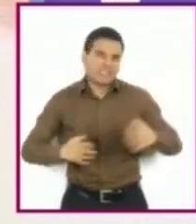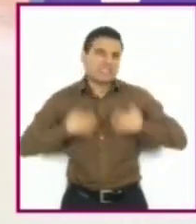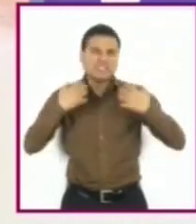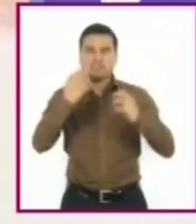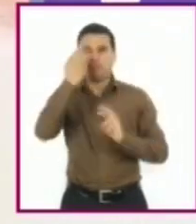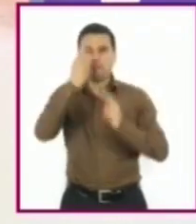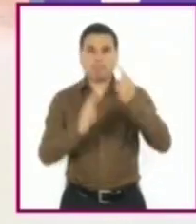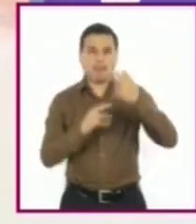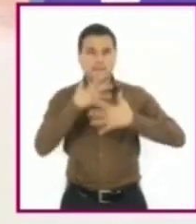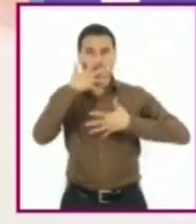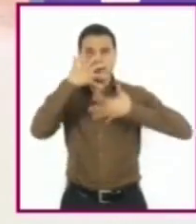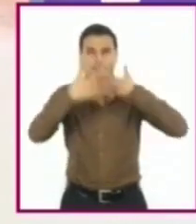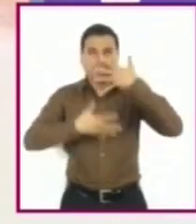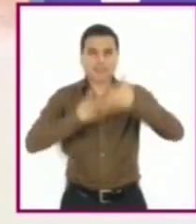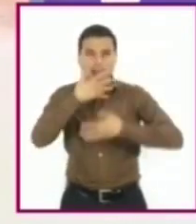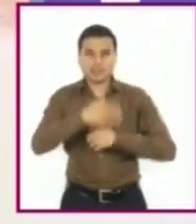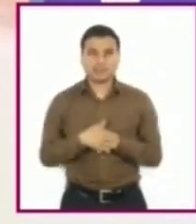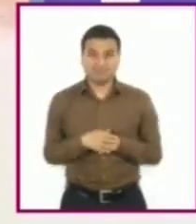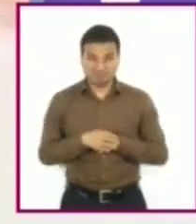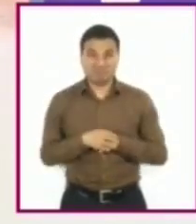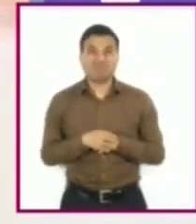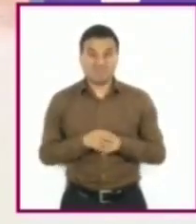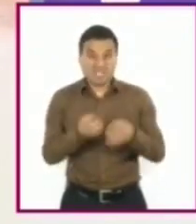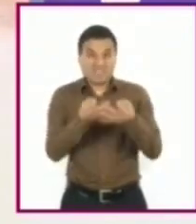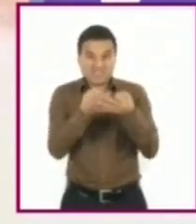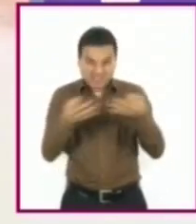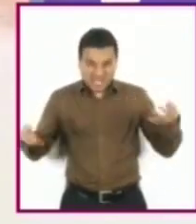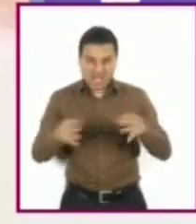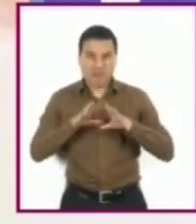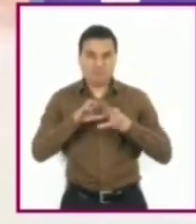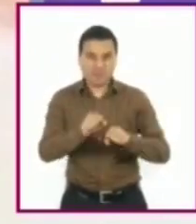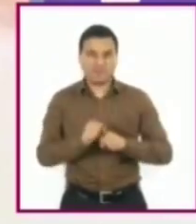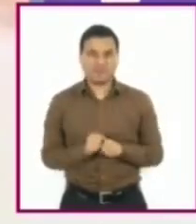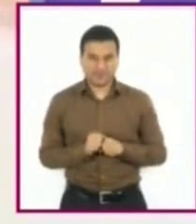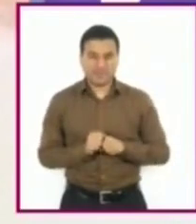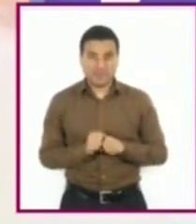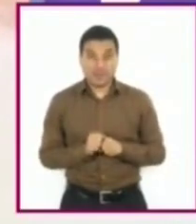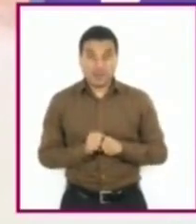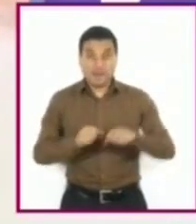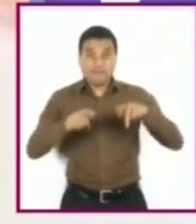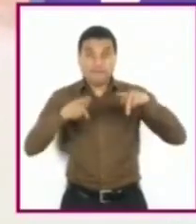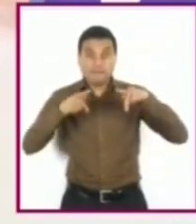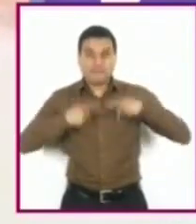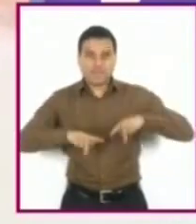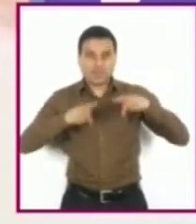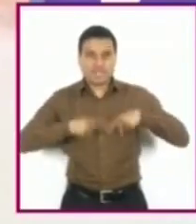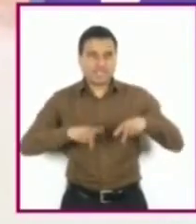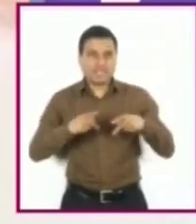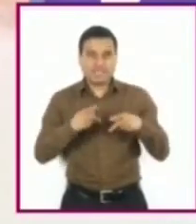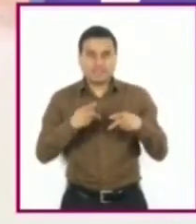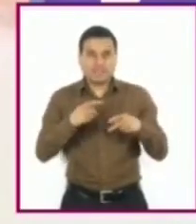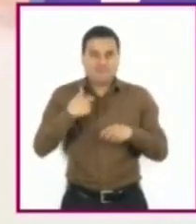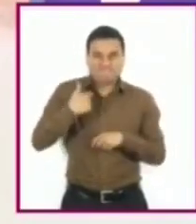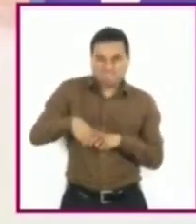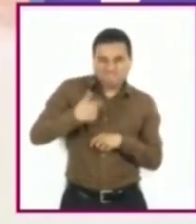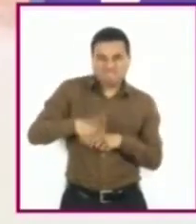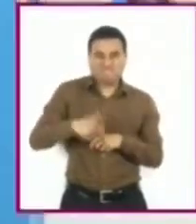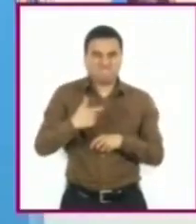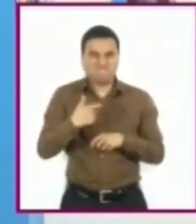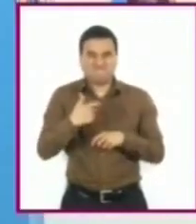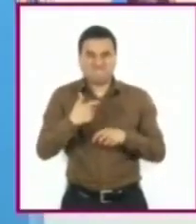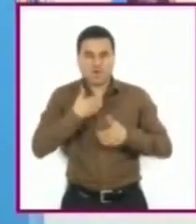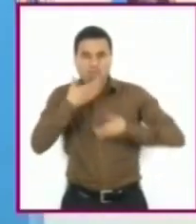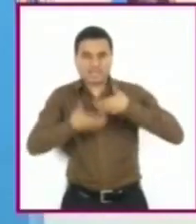violentas, mediante las que se apoderaban de las tierras, sembrando pánico entre la burguesía y los aristócratas. Frente